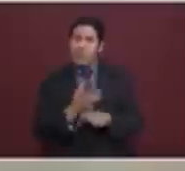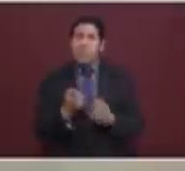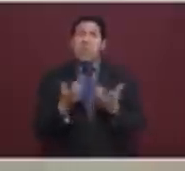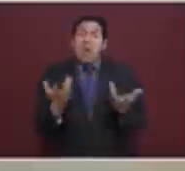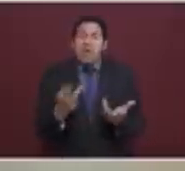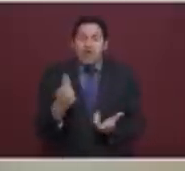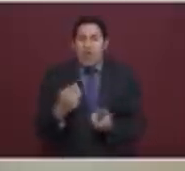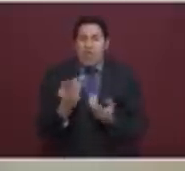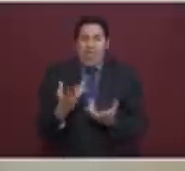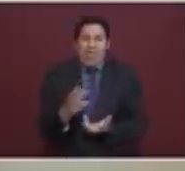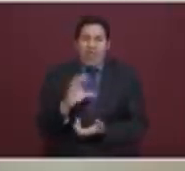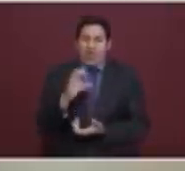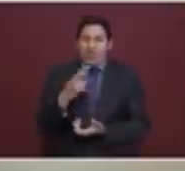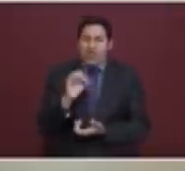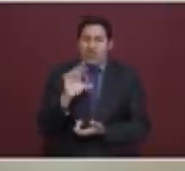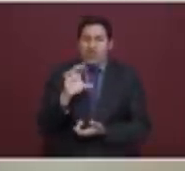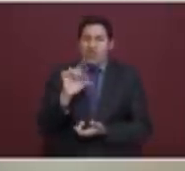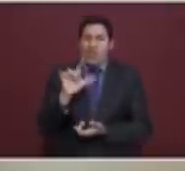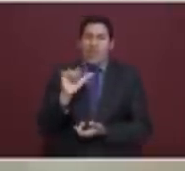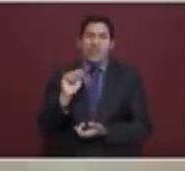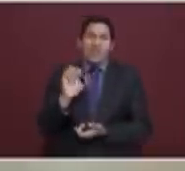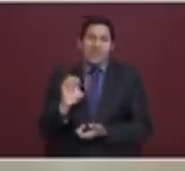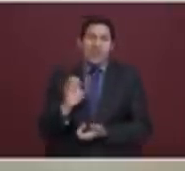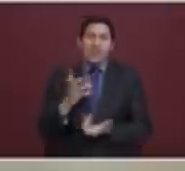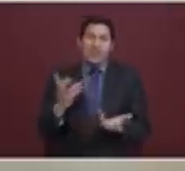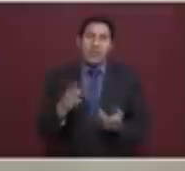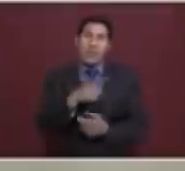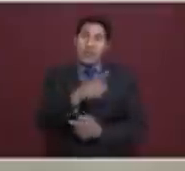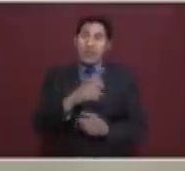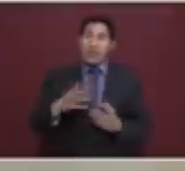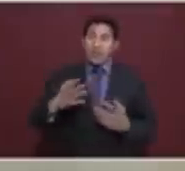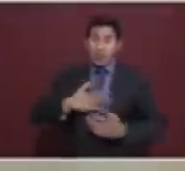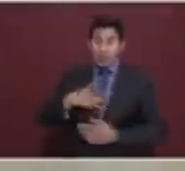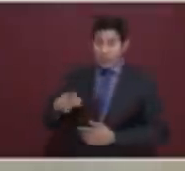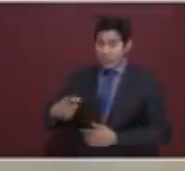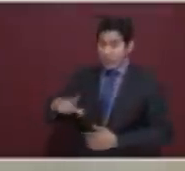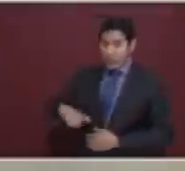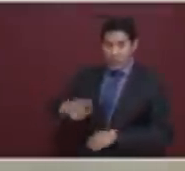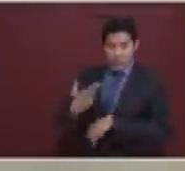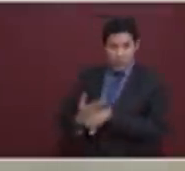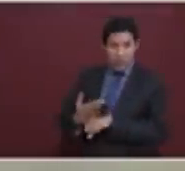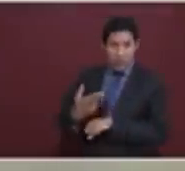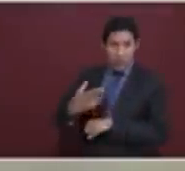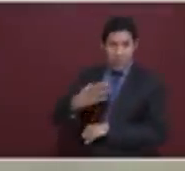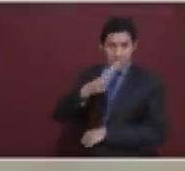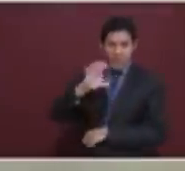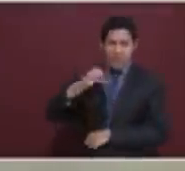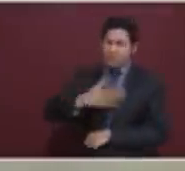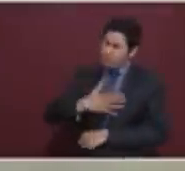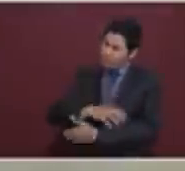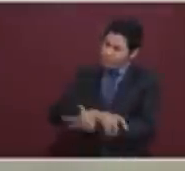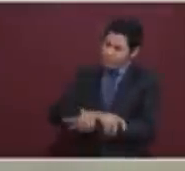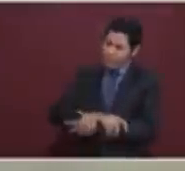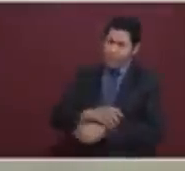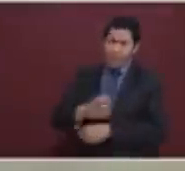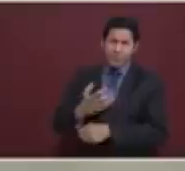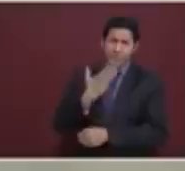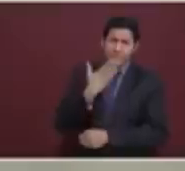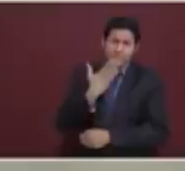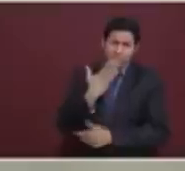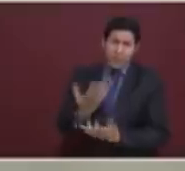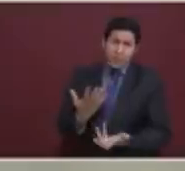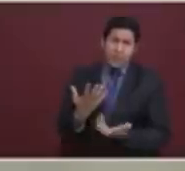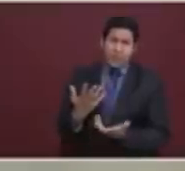relación con el ciudadano gobernador de baja california lo dije y lo repito y es que no nos vamos